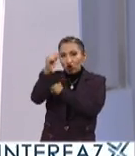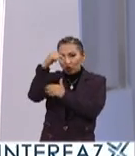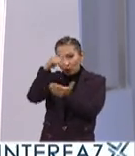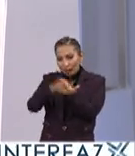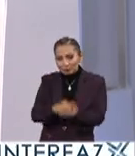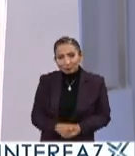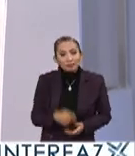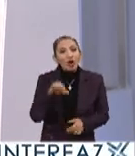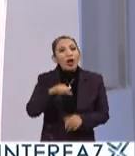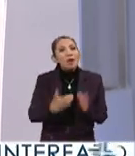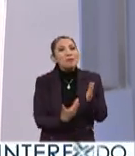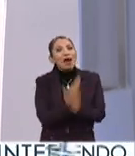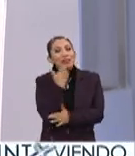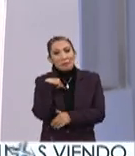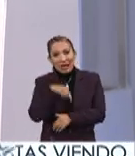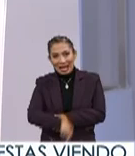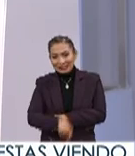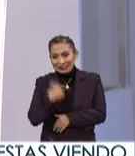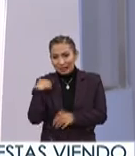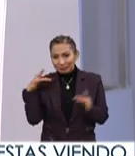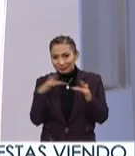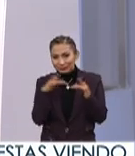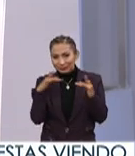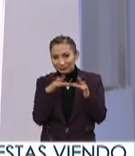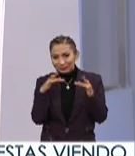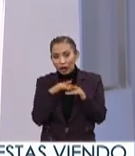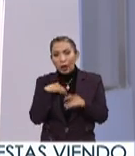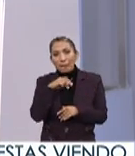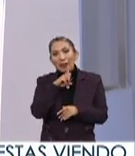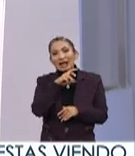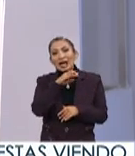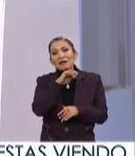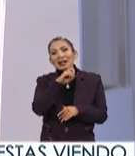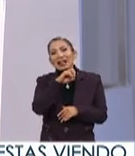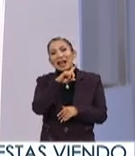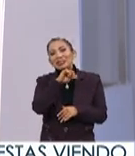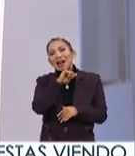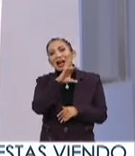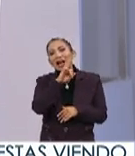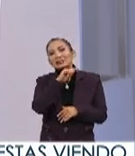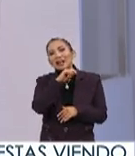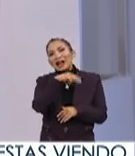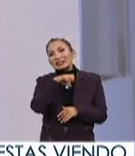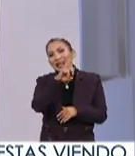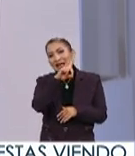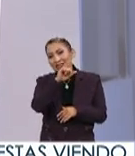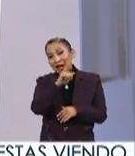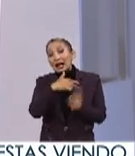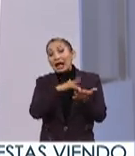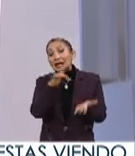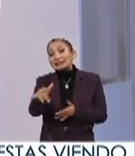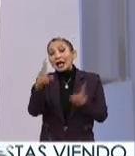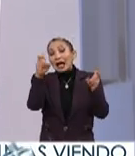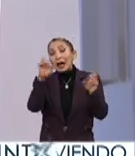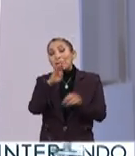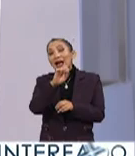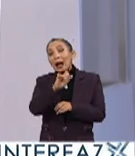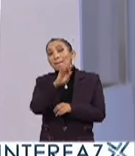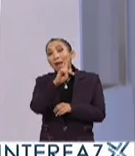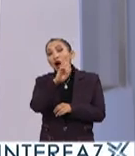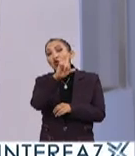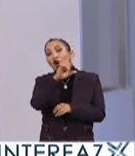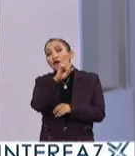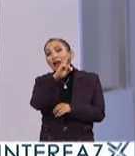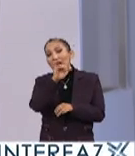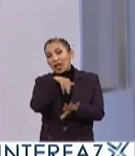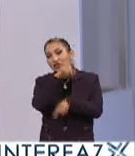otro lugar. Esta mañana, para este fin, nos enlazamos con María Fernanda Castañeda. Ella, gracias a la beca Paulo Freire, realizó una